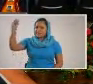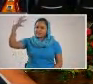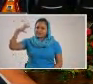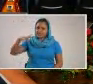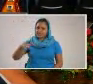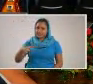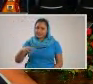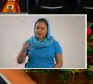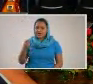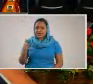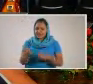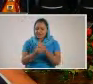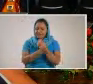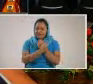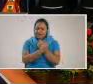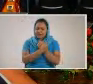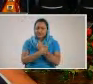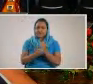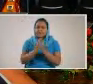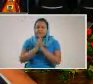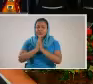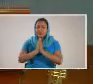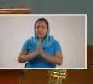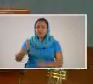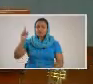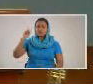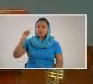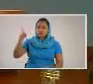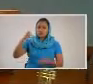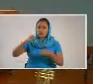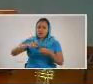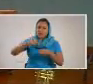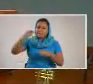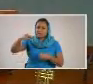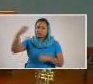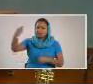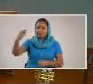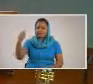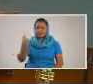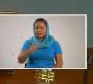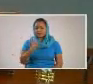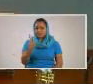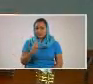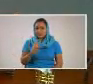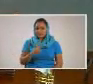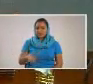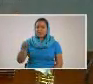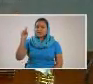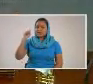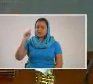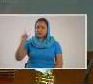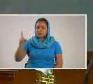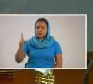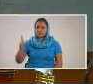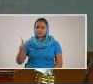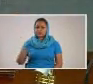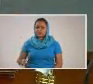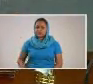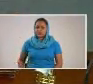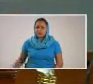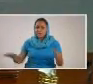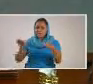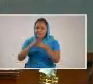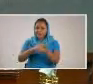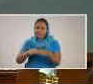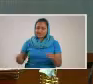quien amamos, y te rogamos que tú le prosperes en todo, Señor. Te rogamos que tú completes,